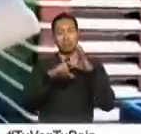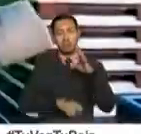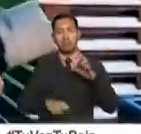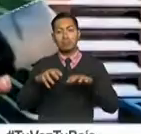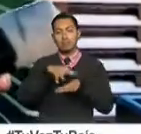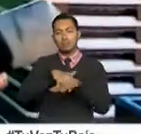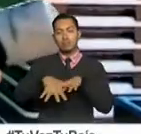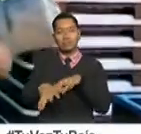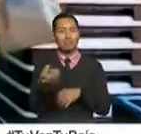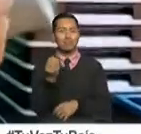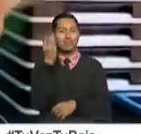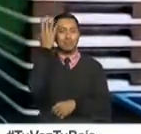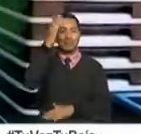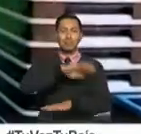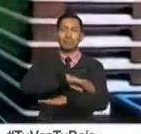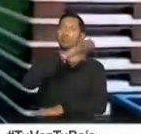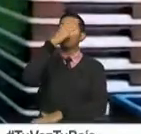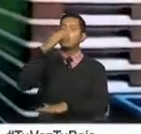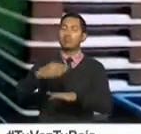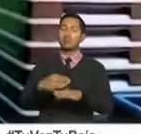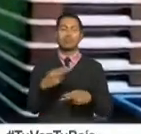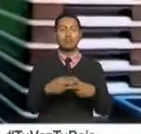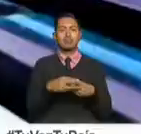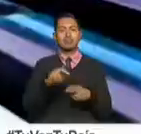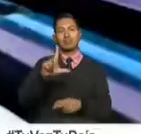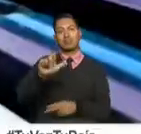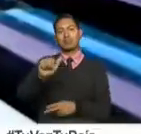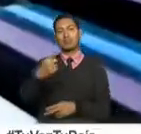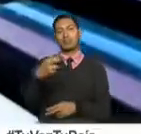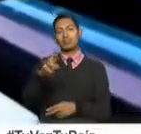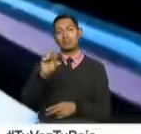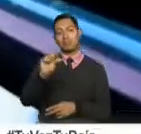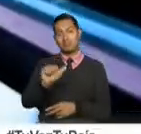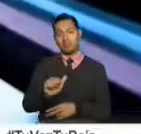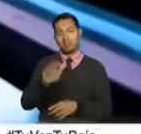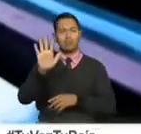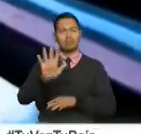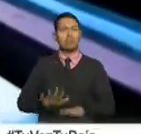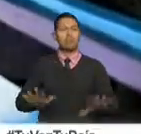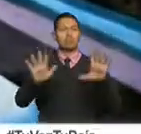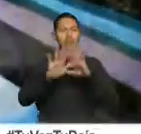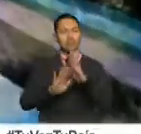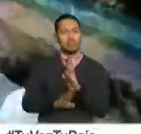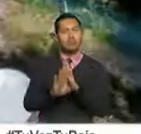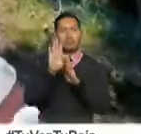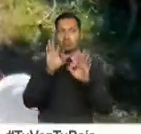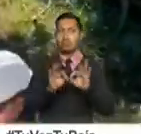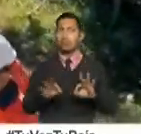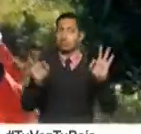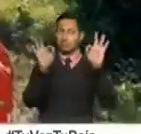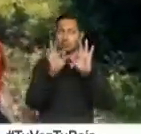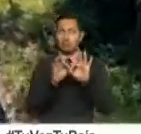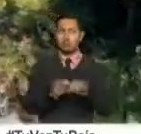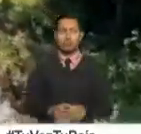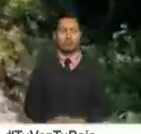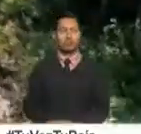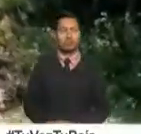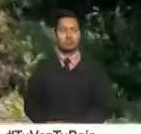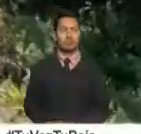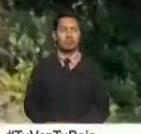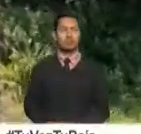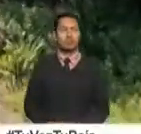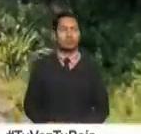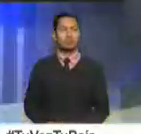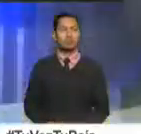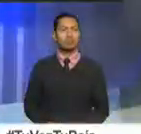Larga, quienes consideran que estos han sido de vital importancia para el avance del sector. Caterine Morejón, Noticiero Ciudadano.